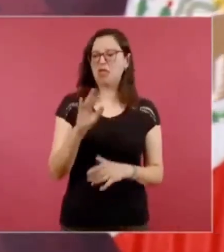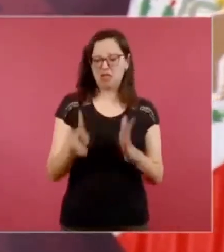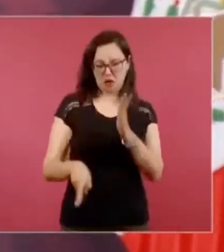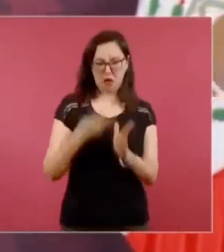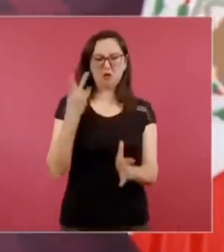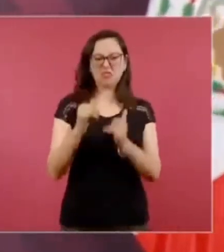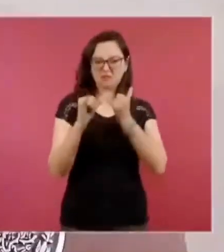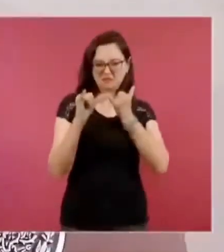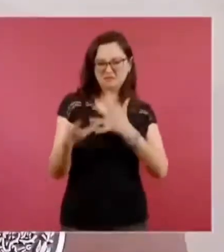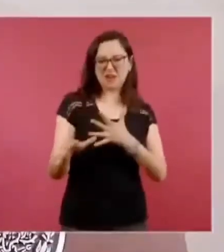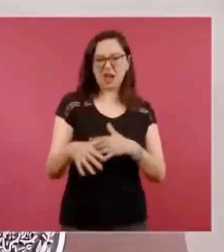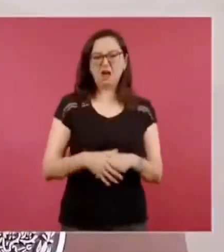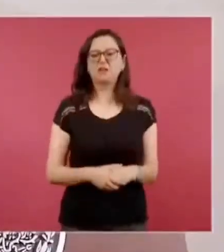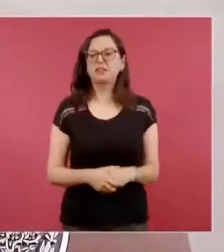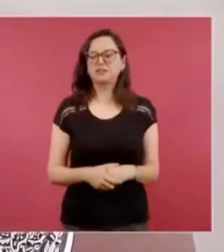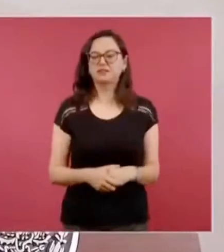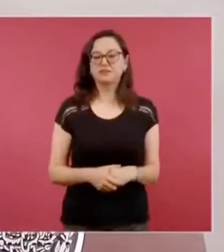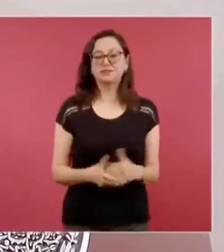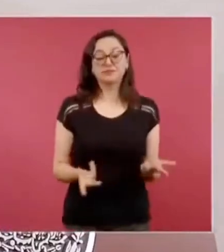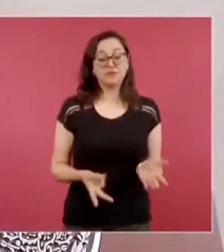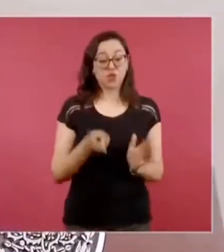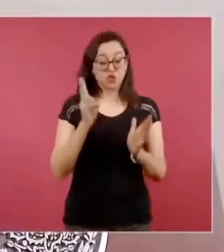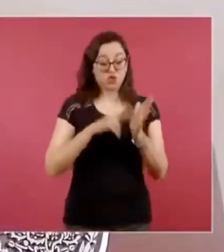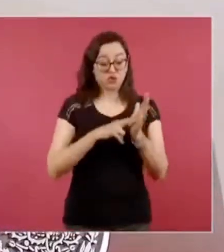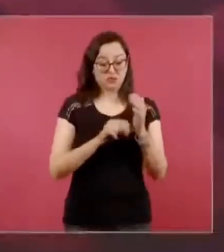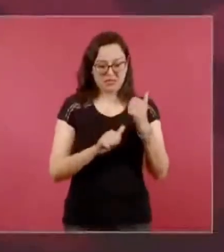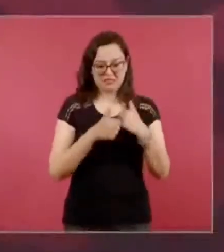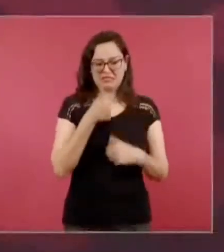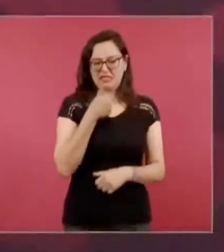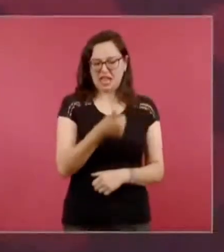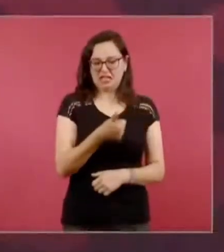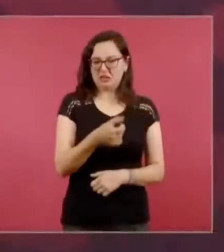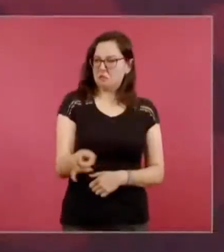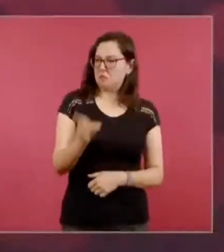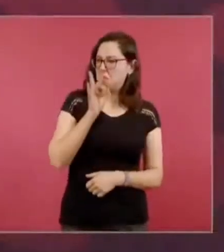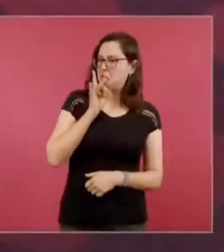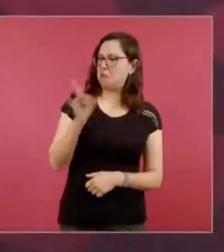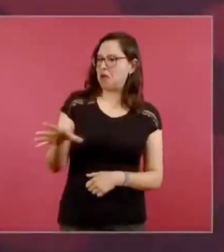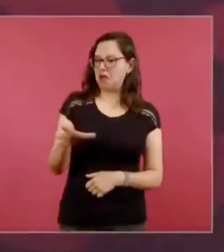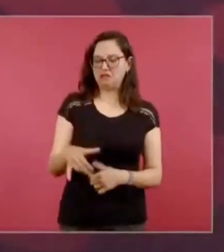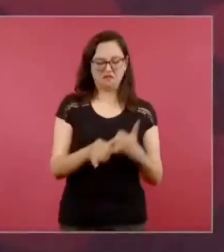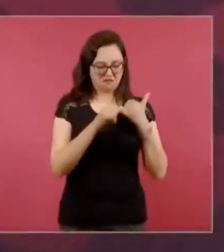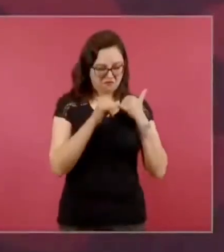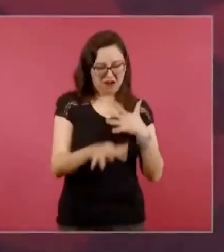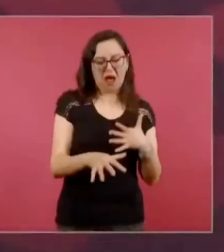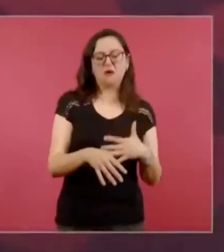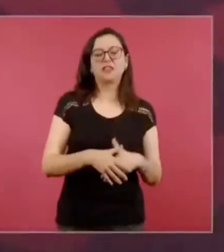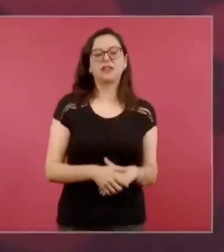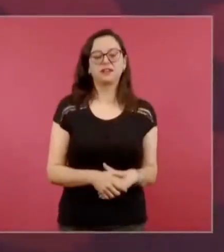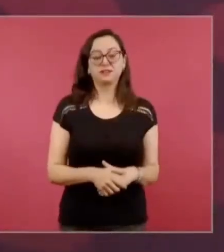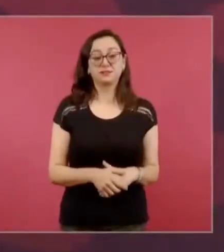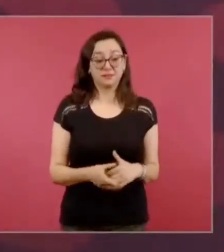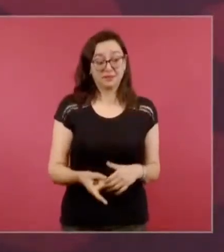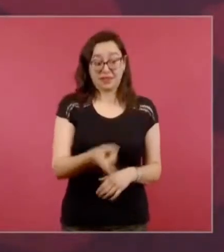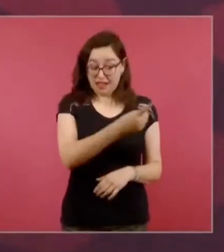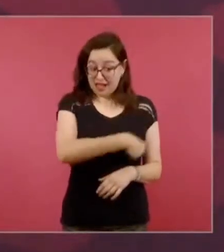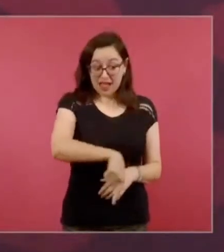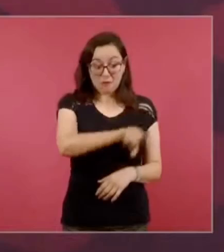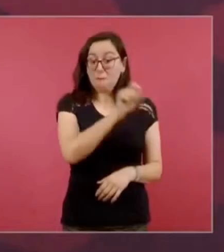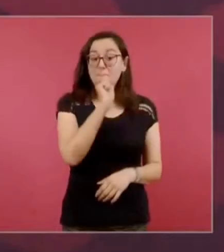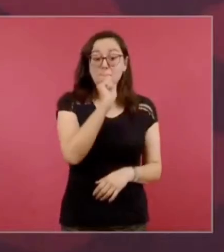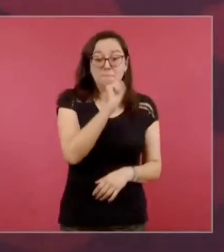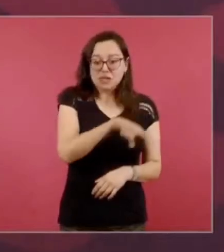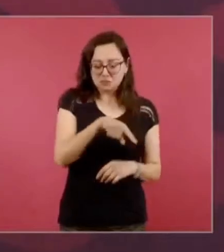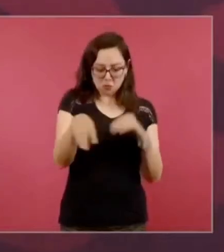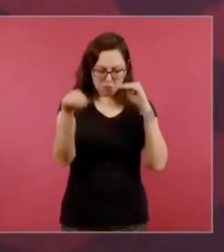nos robaron en el 2006 y ellos participaron, ellos fueron los artífices